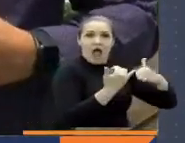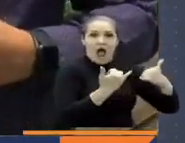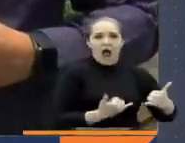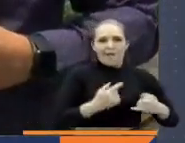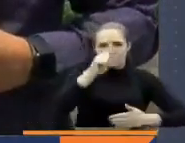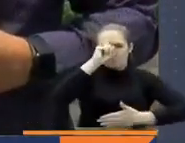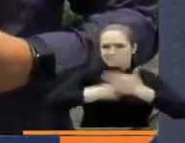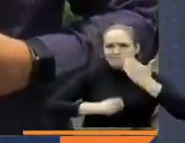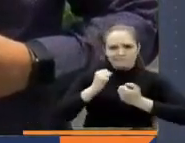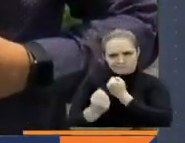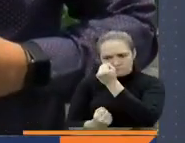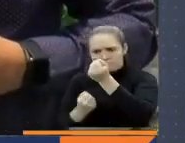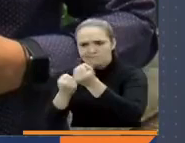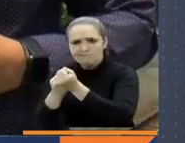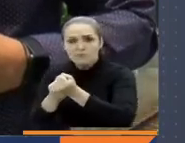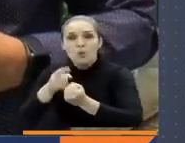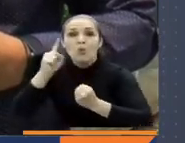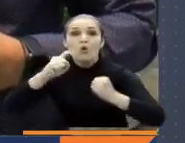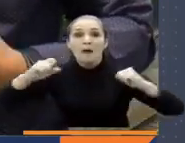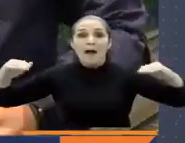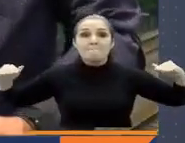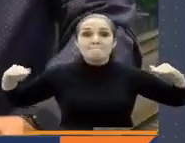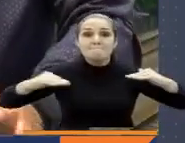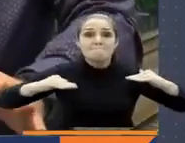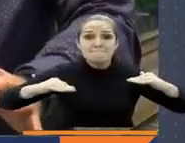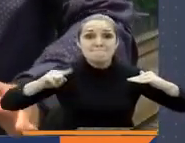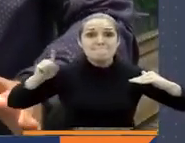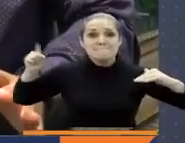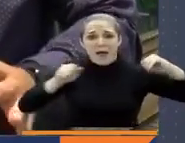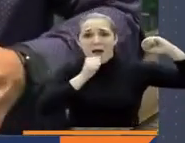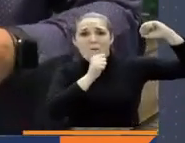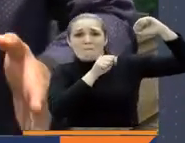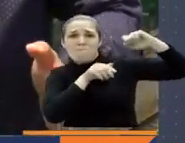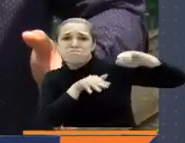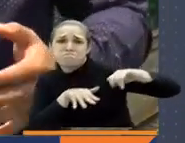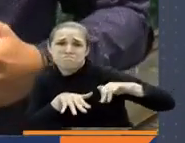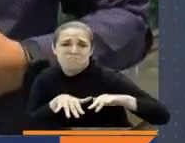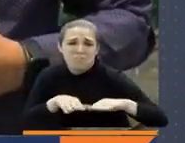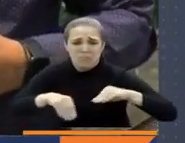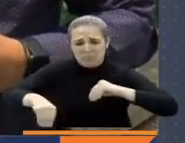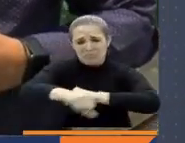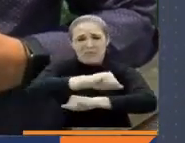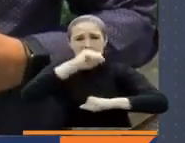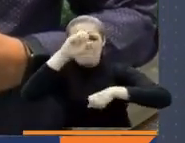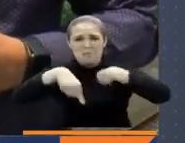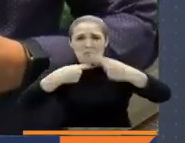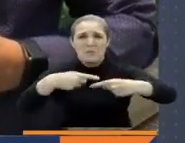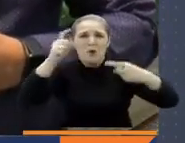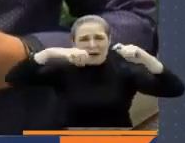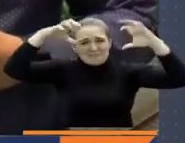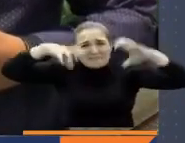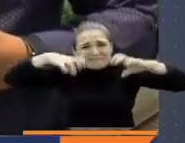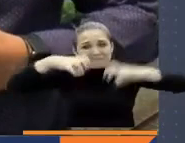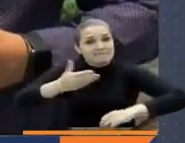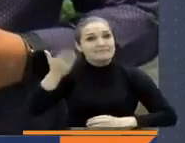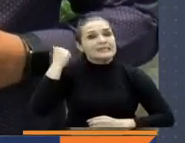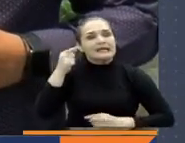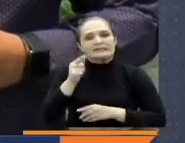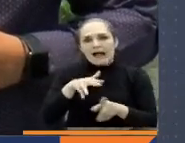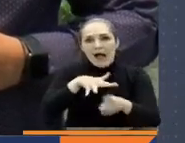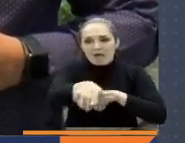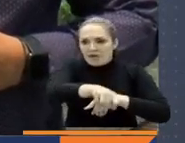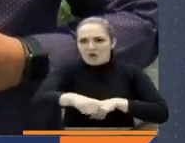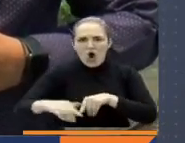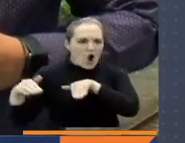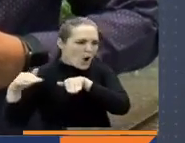ayudas humanitarias, pues la vía de acceso principal a este municipio también se encuentra bloqueada precisamente por la ola invernal que ha azotado en los últimos días a